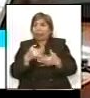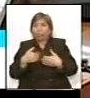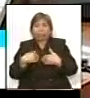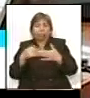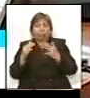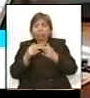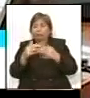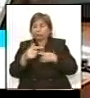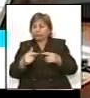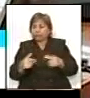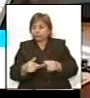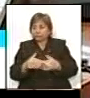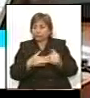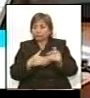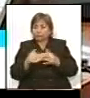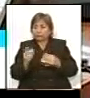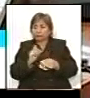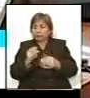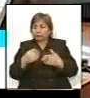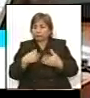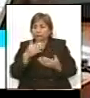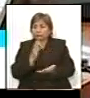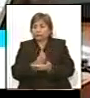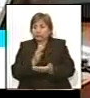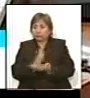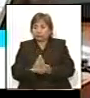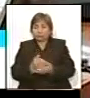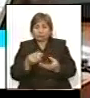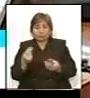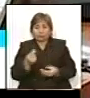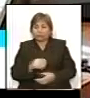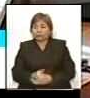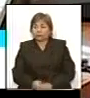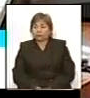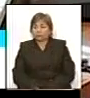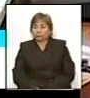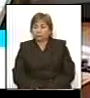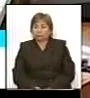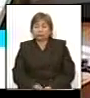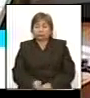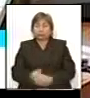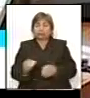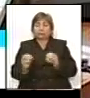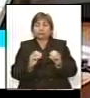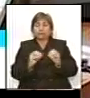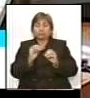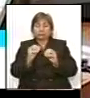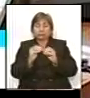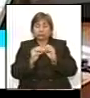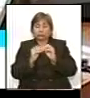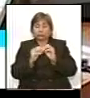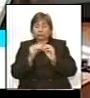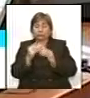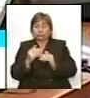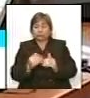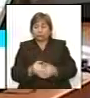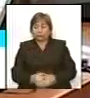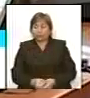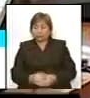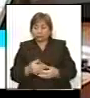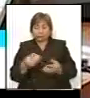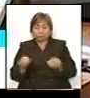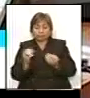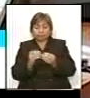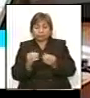físico legal, porque la reconstrucción no debe parar, tenía que ser pronta. Y hacer un procedimiento de saneamiento hubiera incrementado